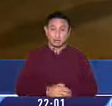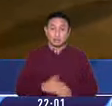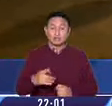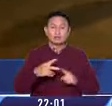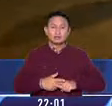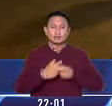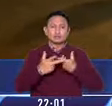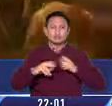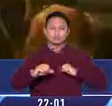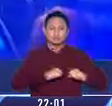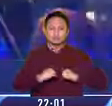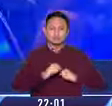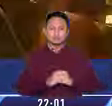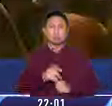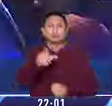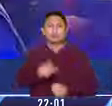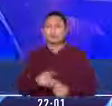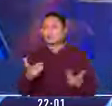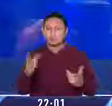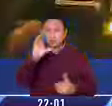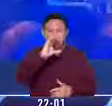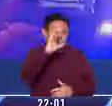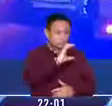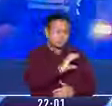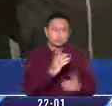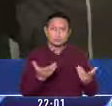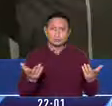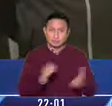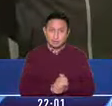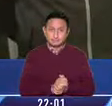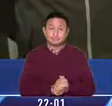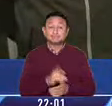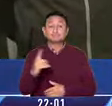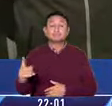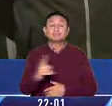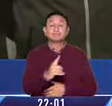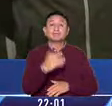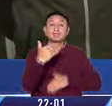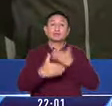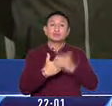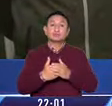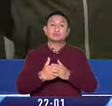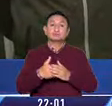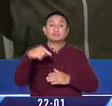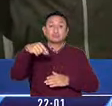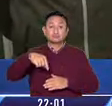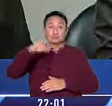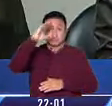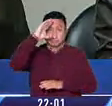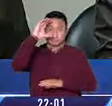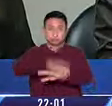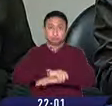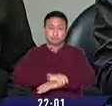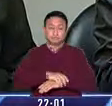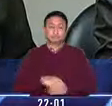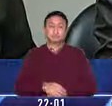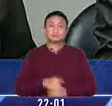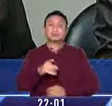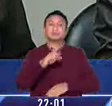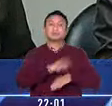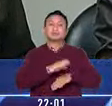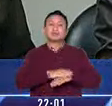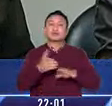las diligencias para dar con el paradero del sospechoso, quien fue detenido horas más tarde en flagrancia. Las causas de la